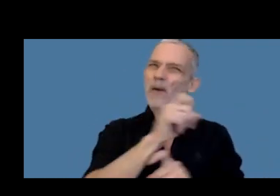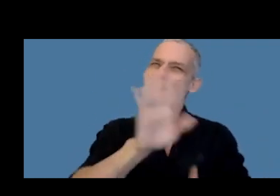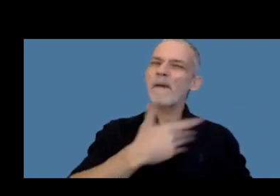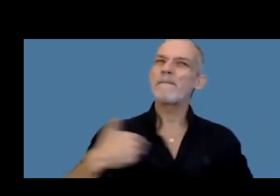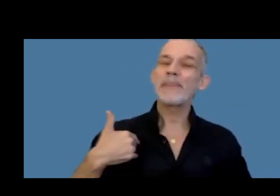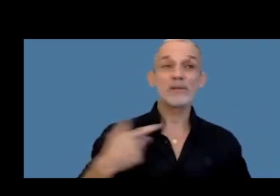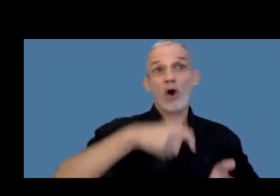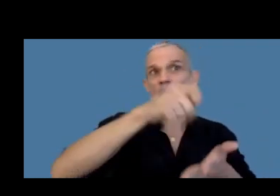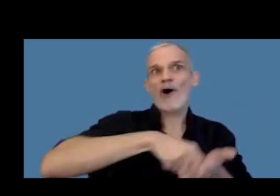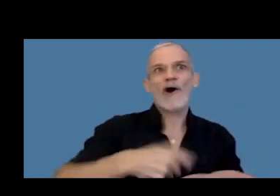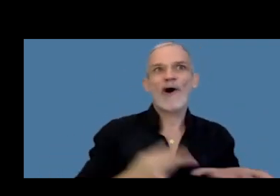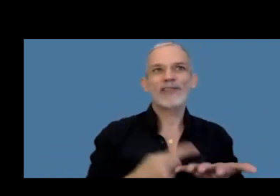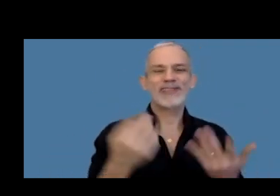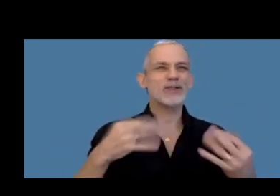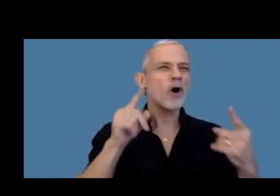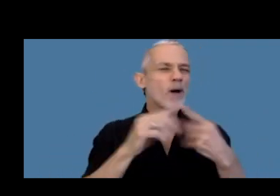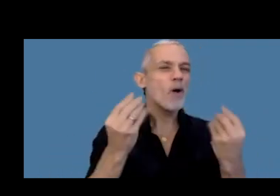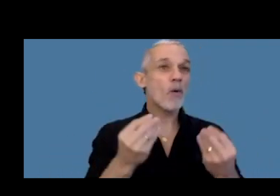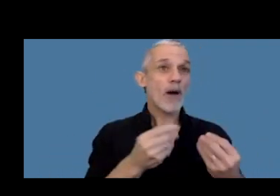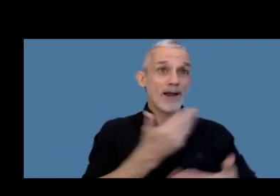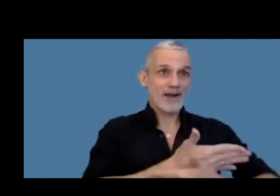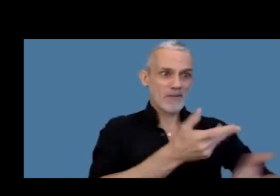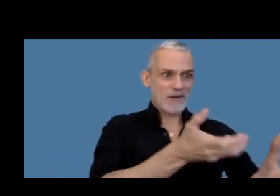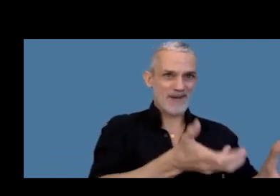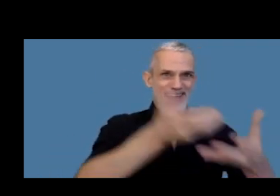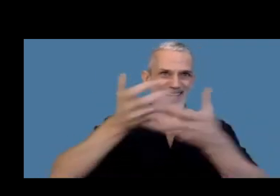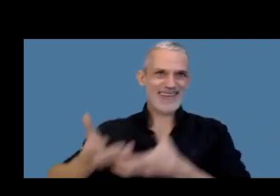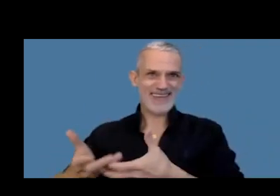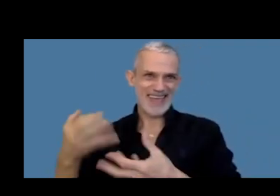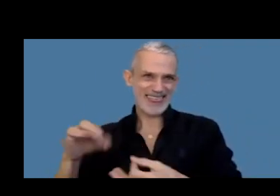contrato que tiene por objeto la entrega de un niño.